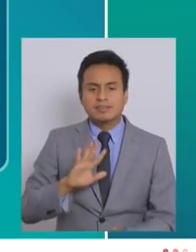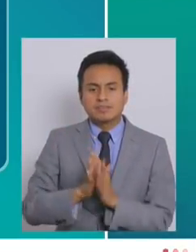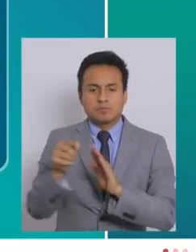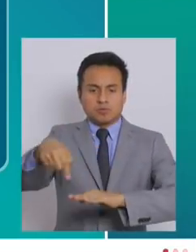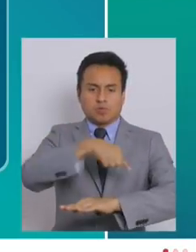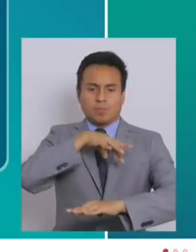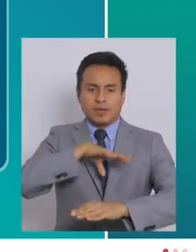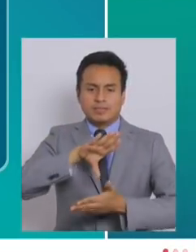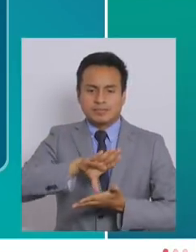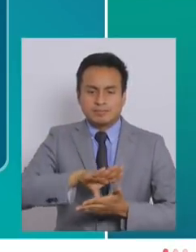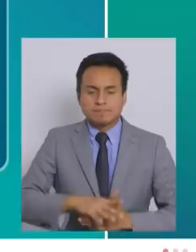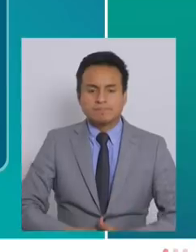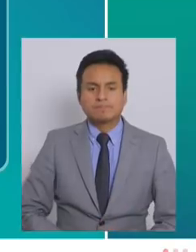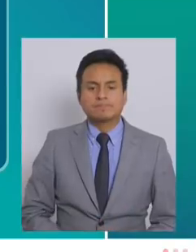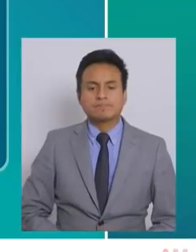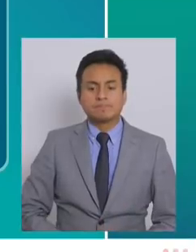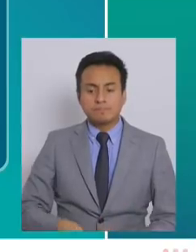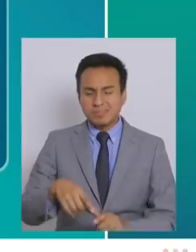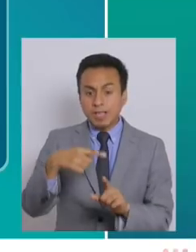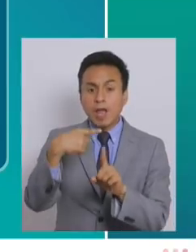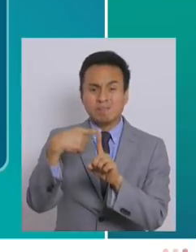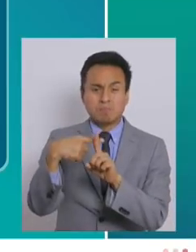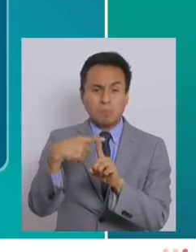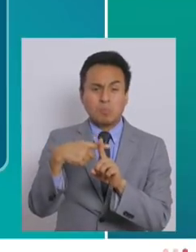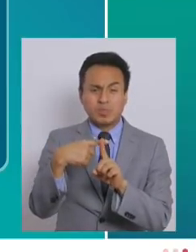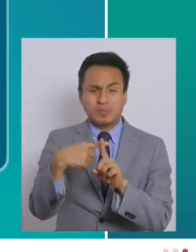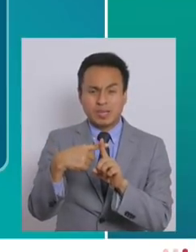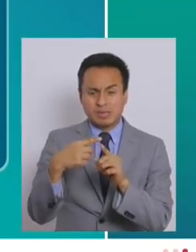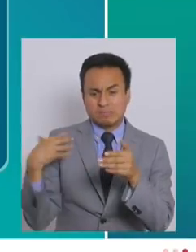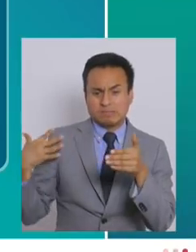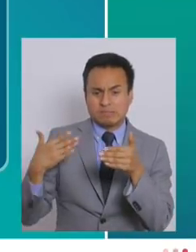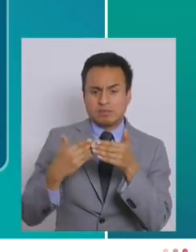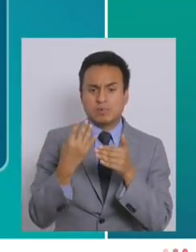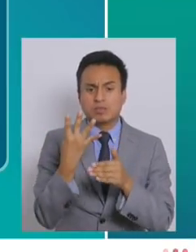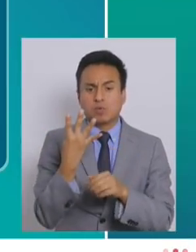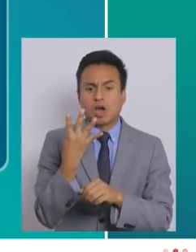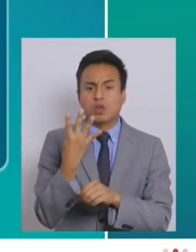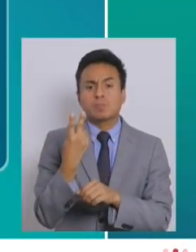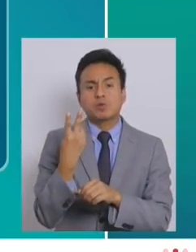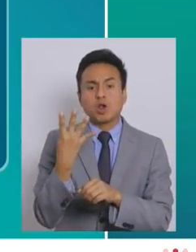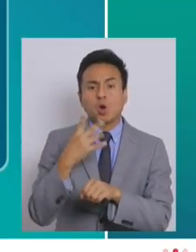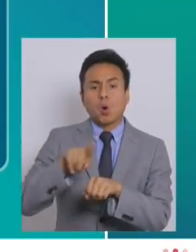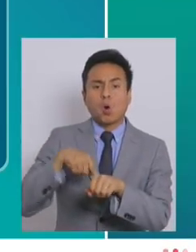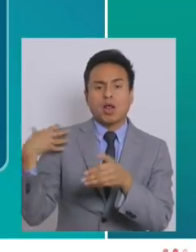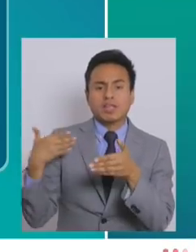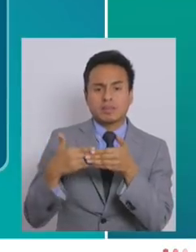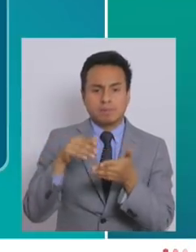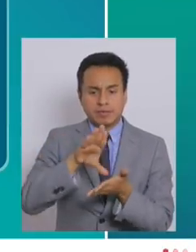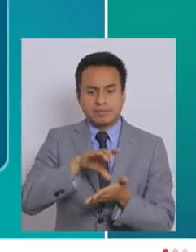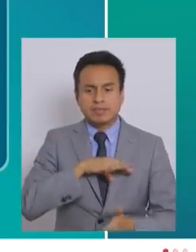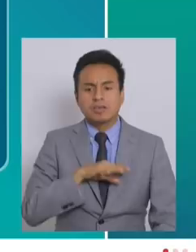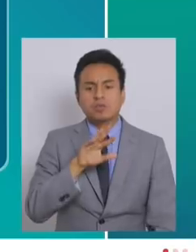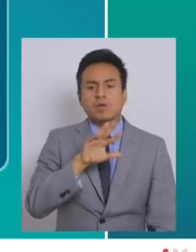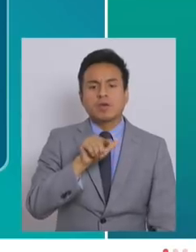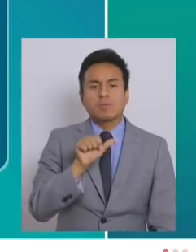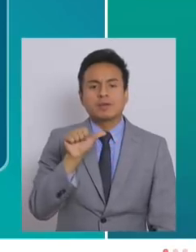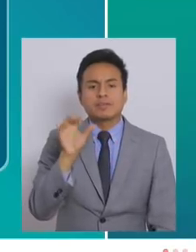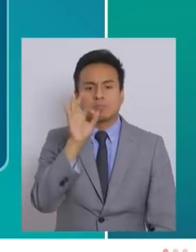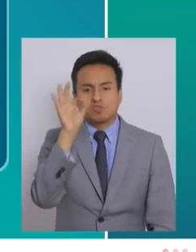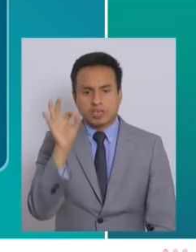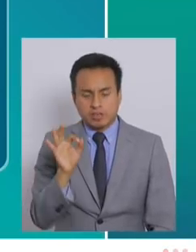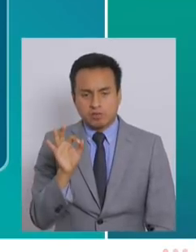nivel país la positividad en las últimas 24 horas en nuestro país es de 9,6 por ciento